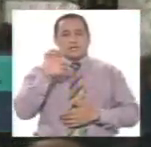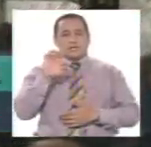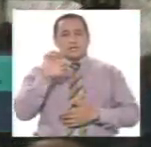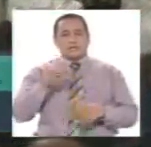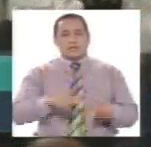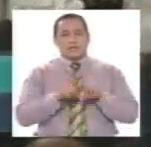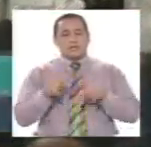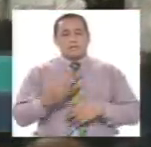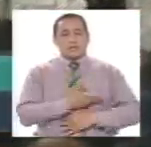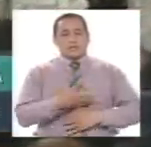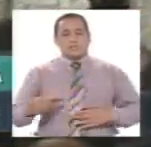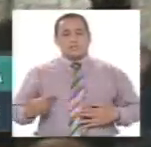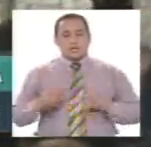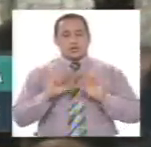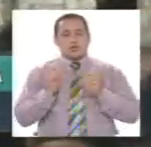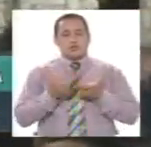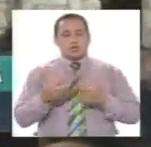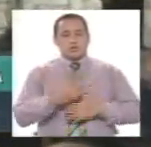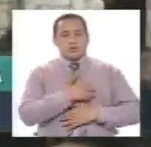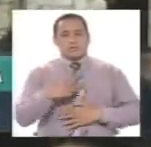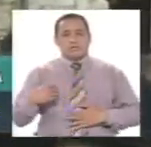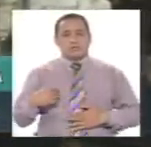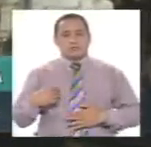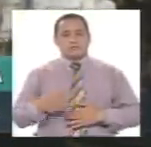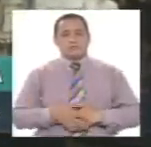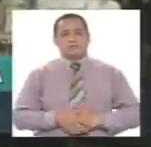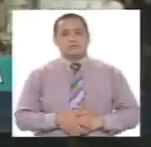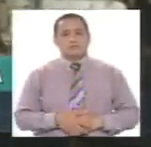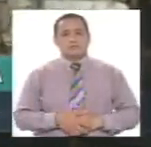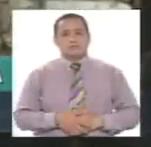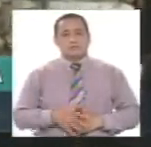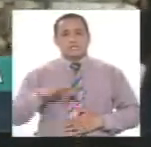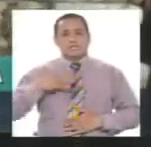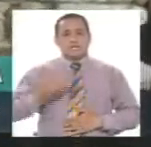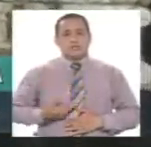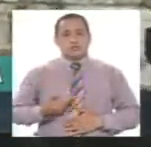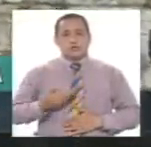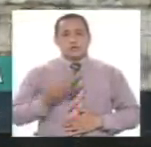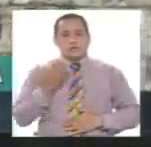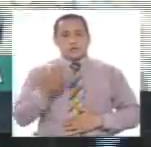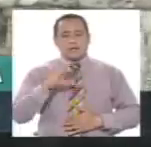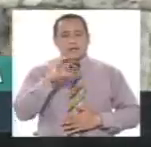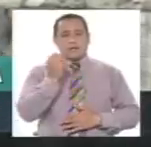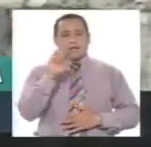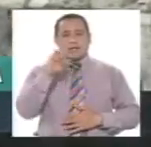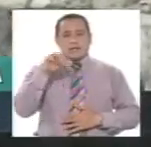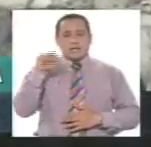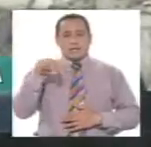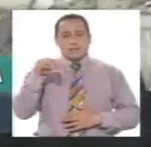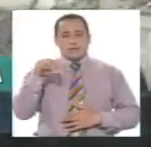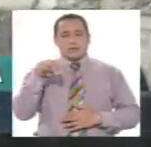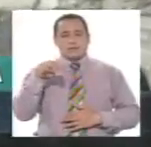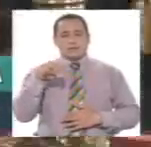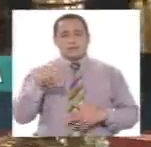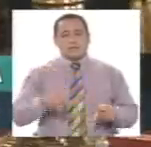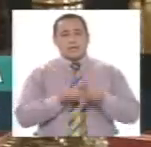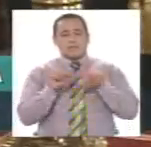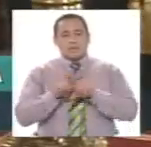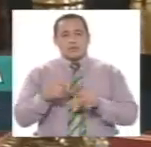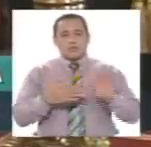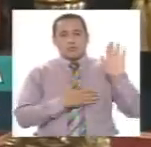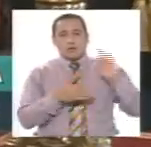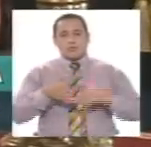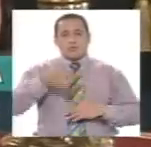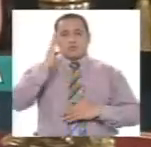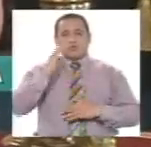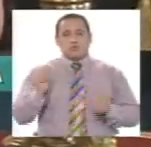Díaz, Presidente del Consejo de Ministros. Señora Carmen Omonte Durán, juráis por